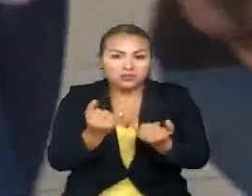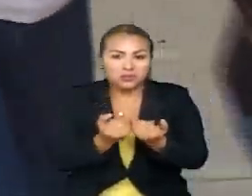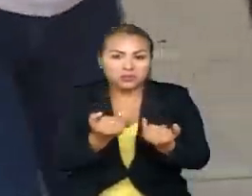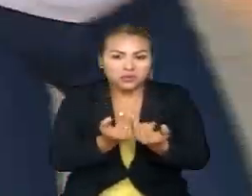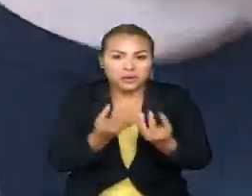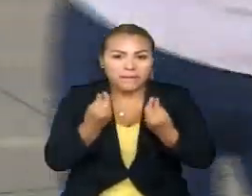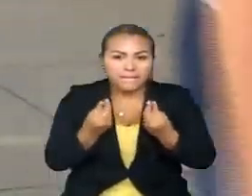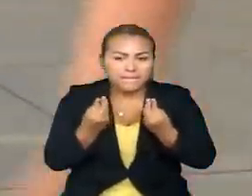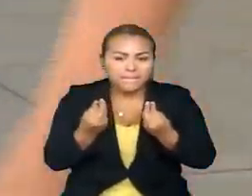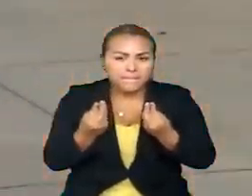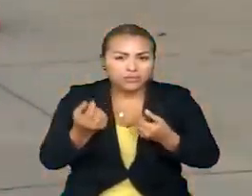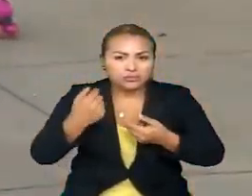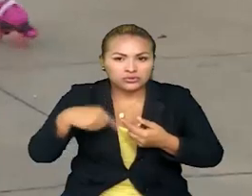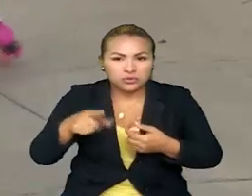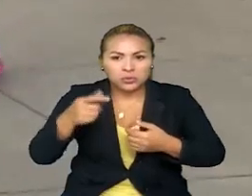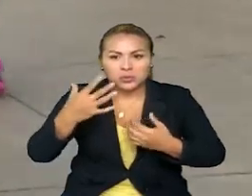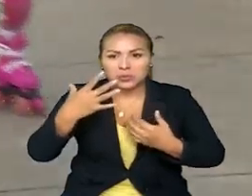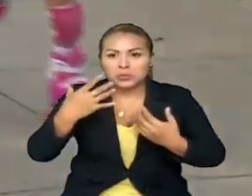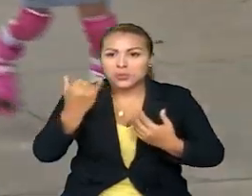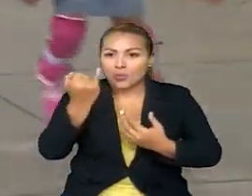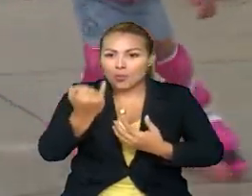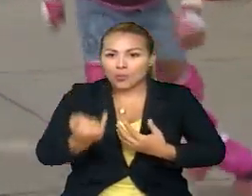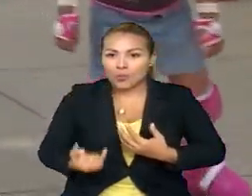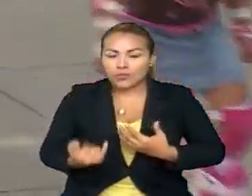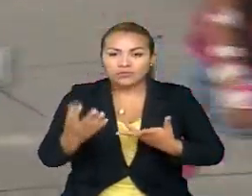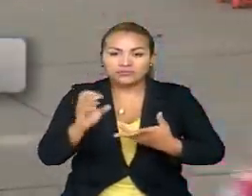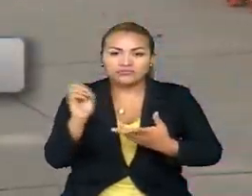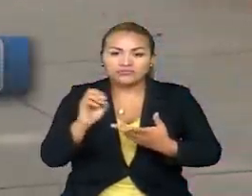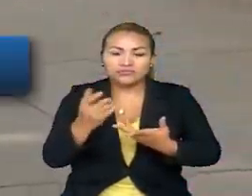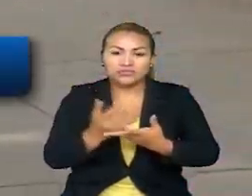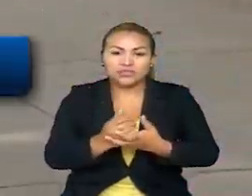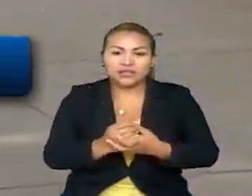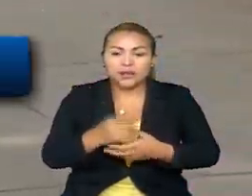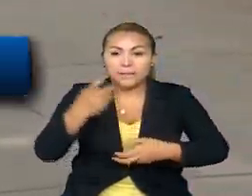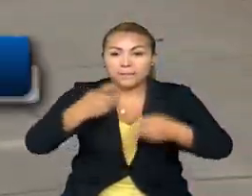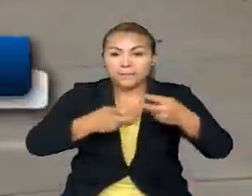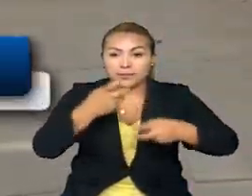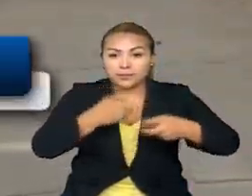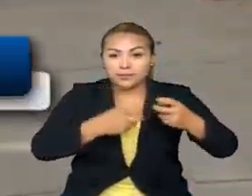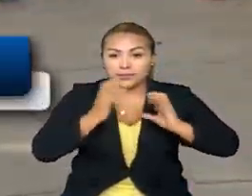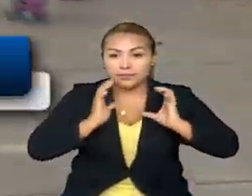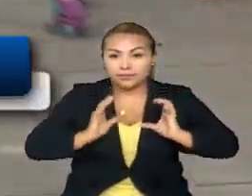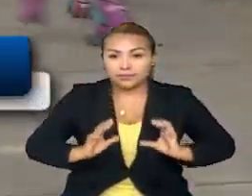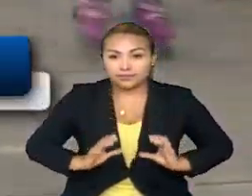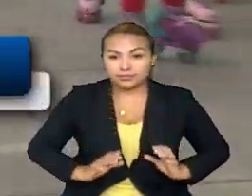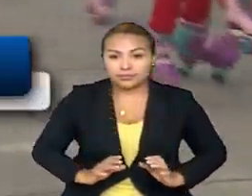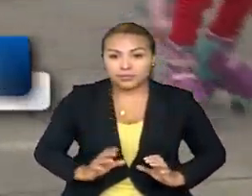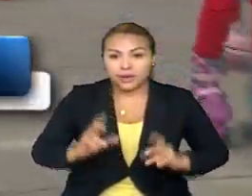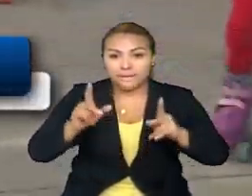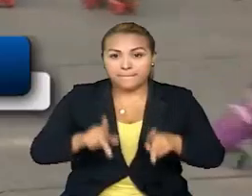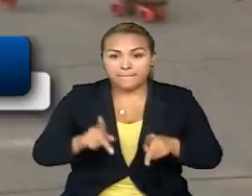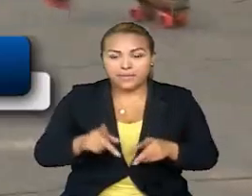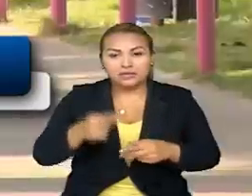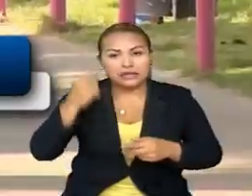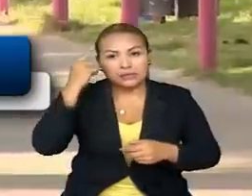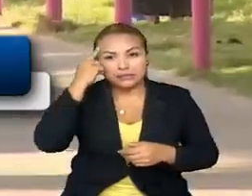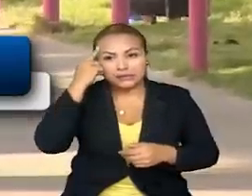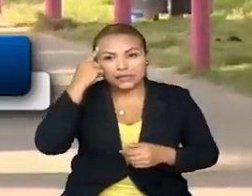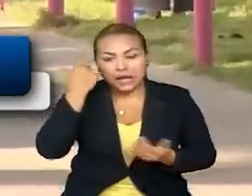muchas y tenemos pérdida de peso que es polidipsia polifagia y poli polis ur y entonces el paciente que estás pensando en azúcar